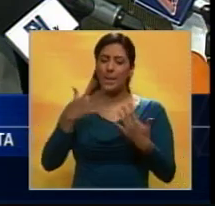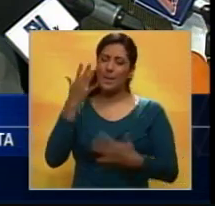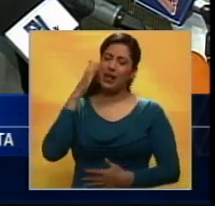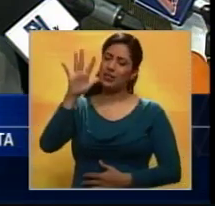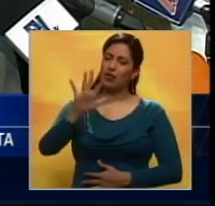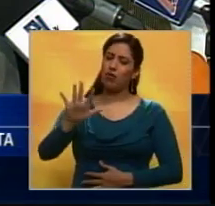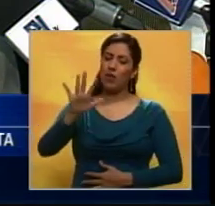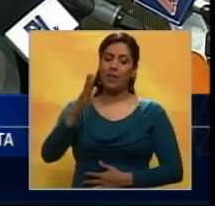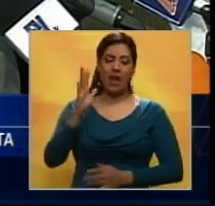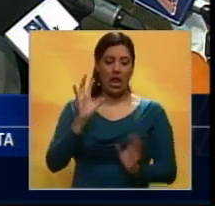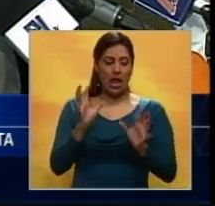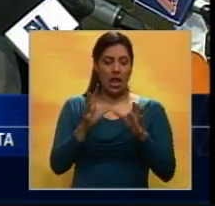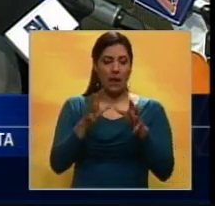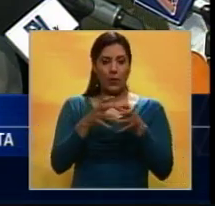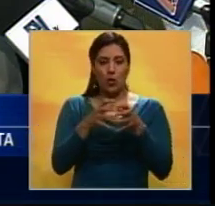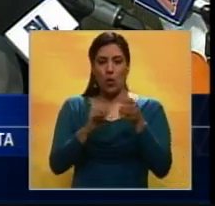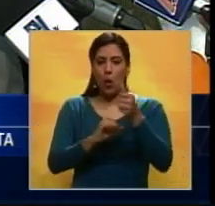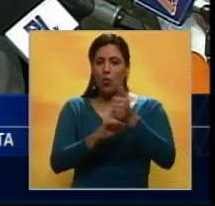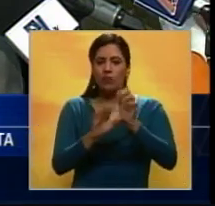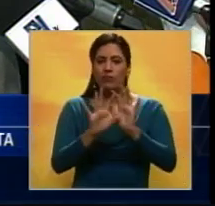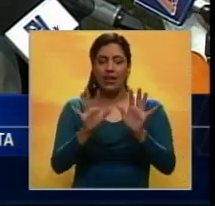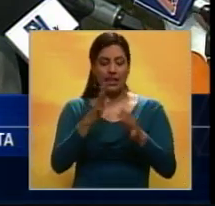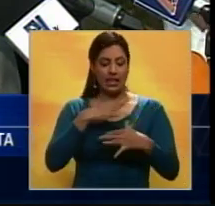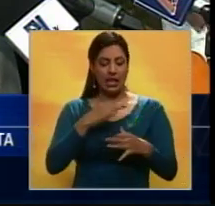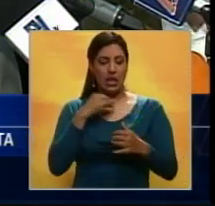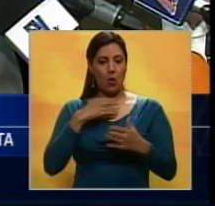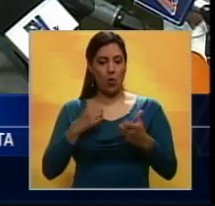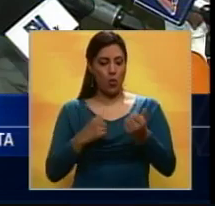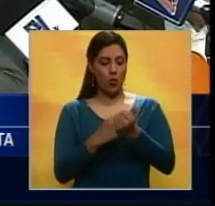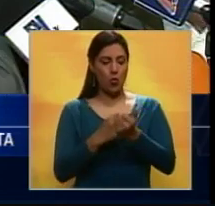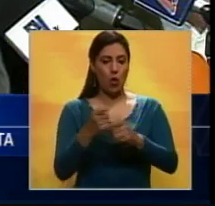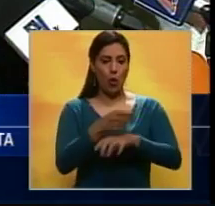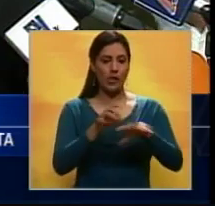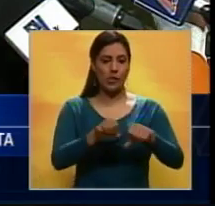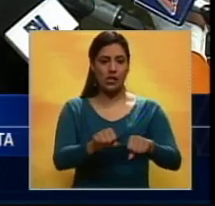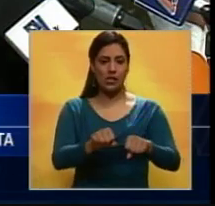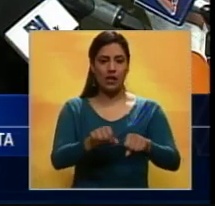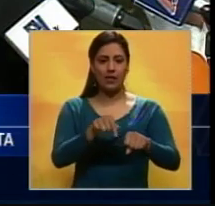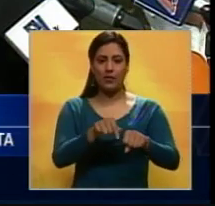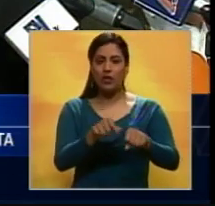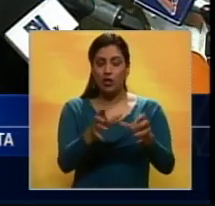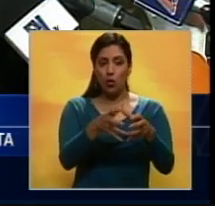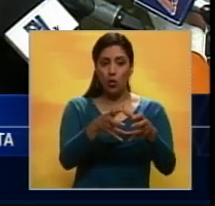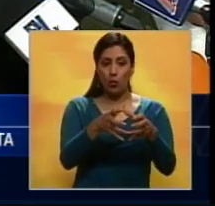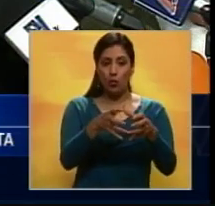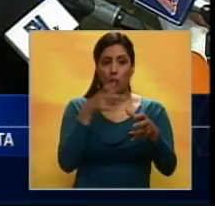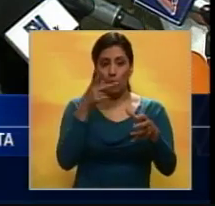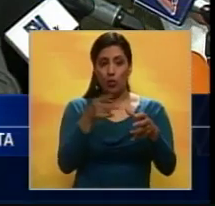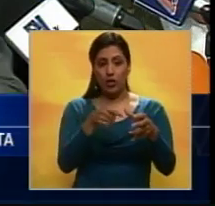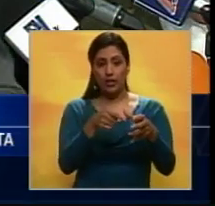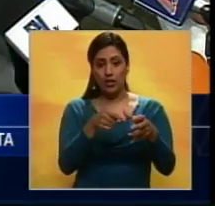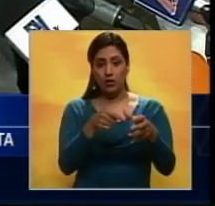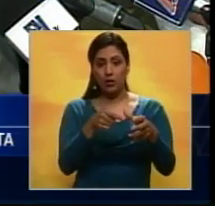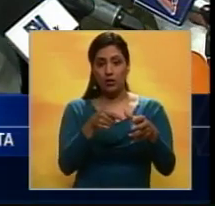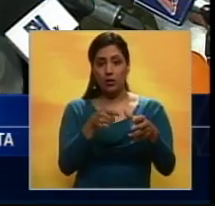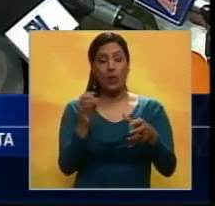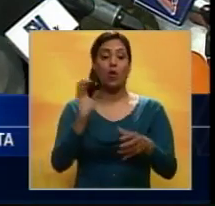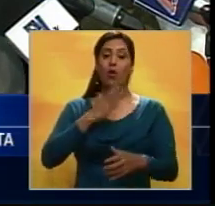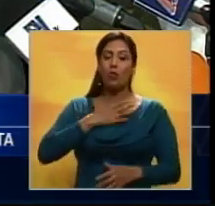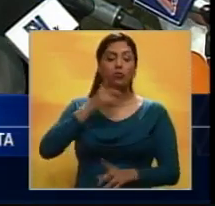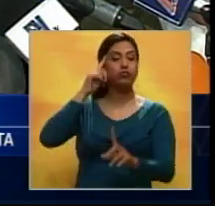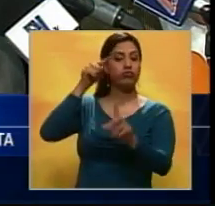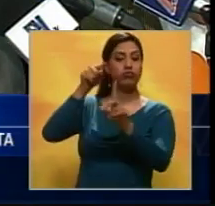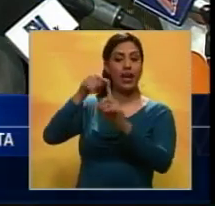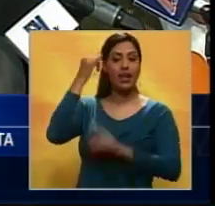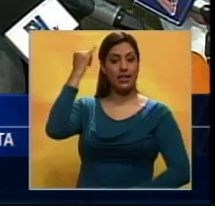pareciera que privilegiando los intereses de su partido, de su